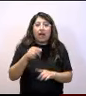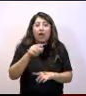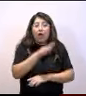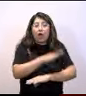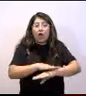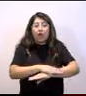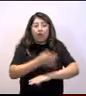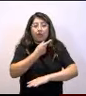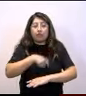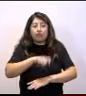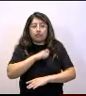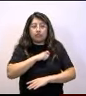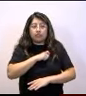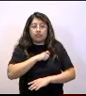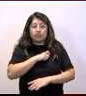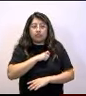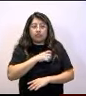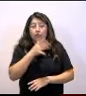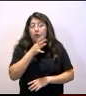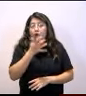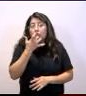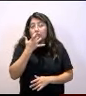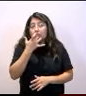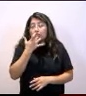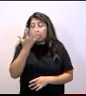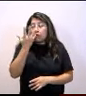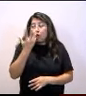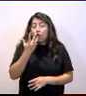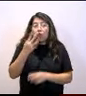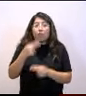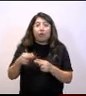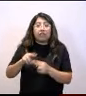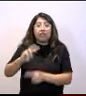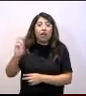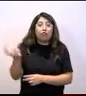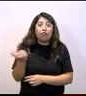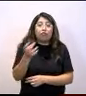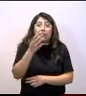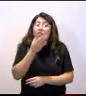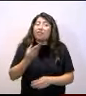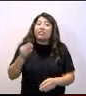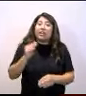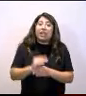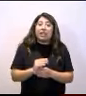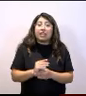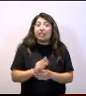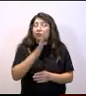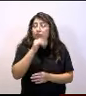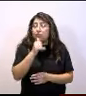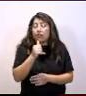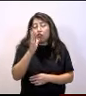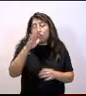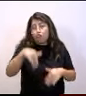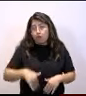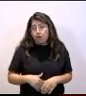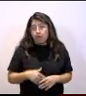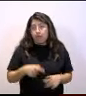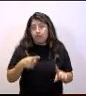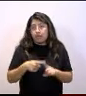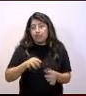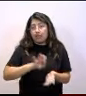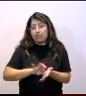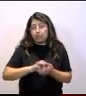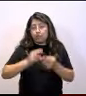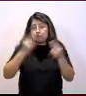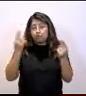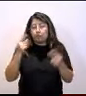siempre que sea de otro color político, porque no se financia suficientemente los servicios públicos en nuestra comunidad